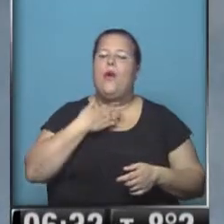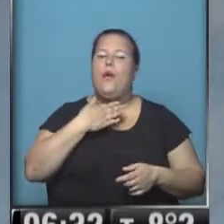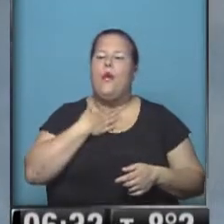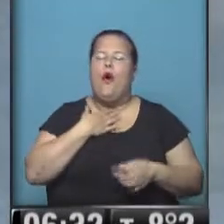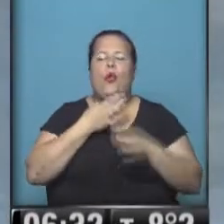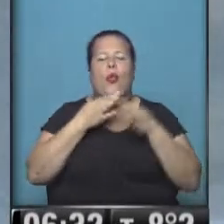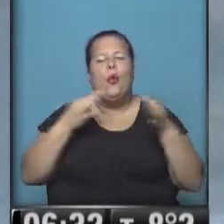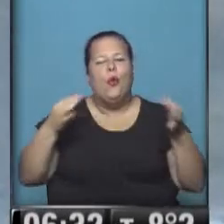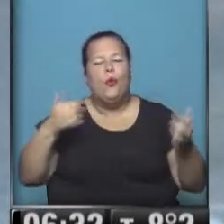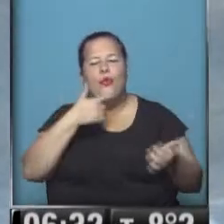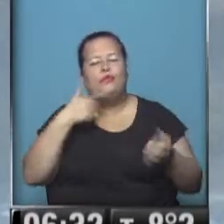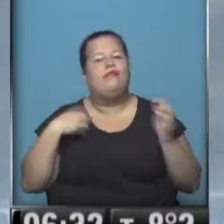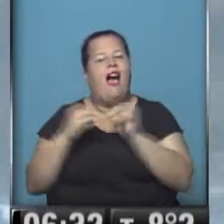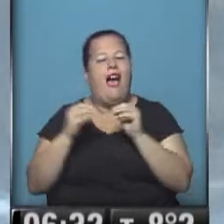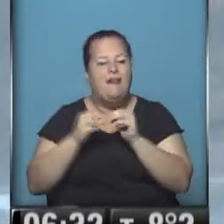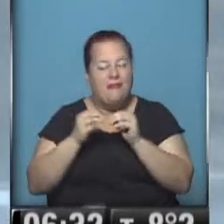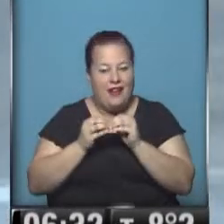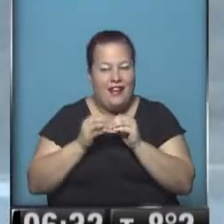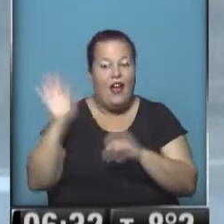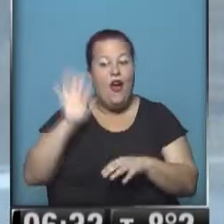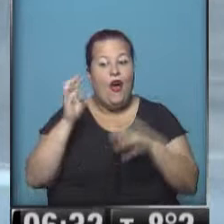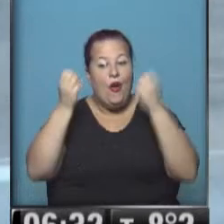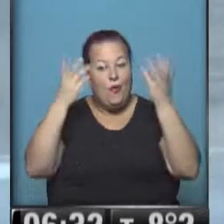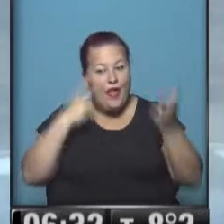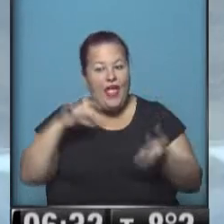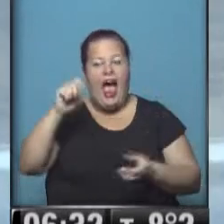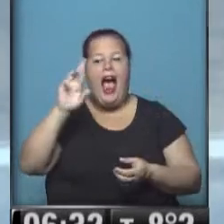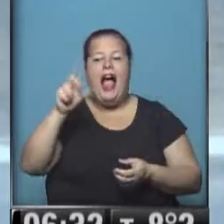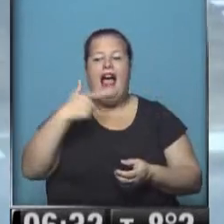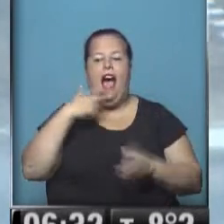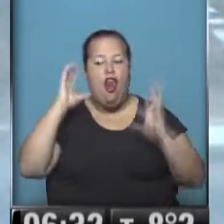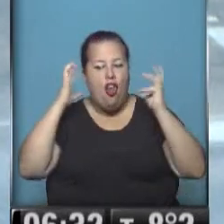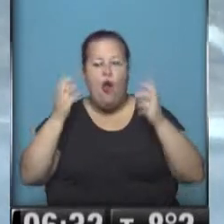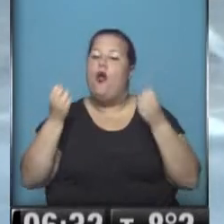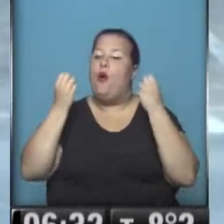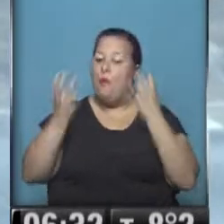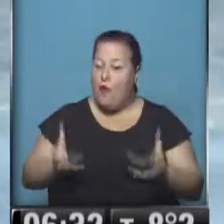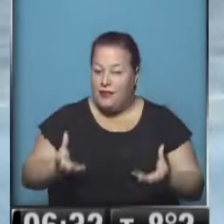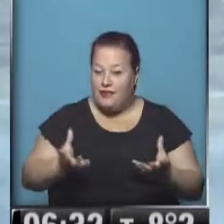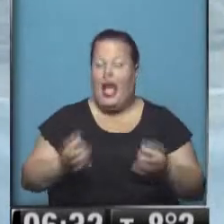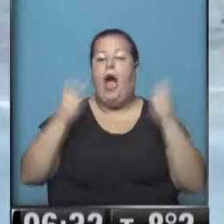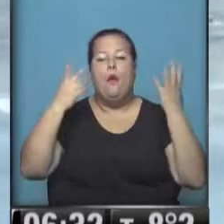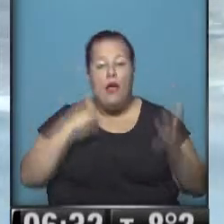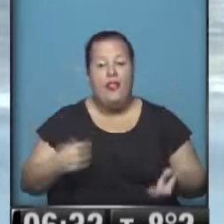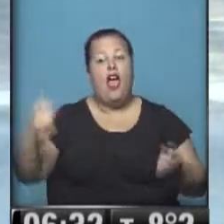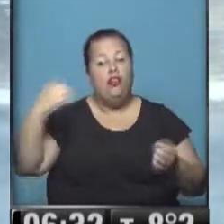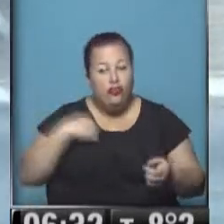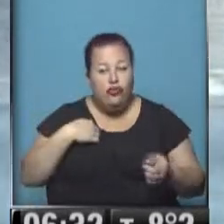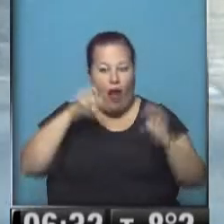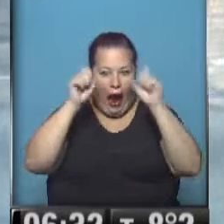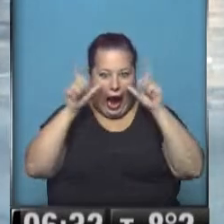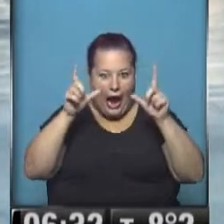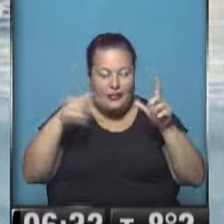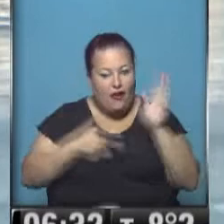cálida una voz amiga hola buen día carlitos y cómo anda nadie buen día yo tengo los ojos abiertos